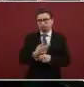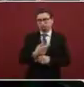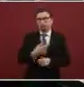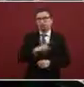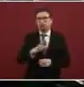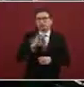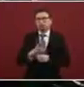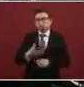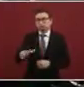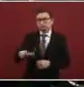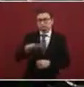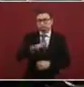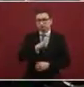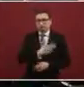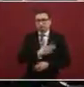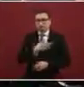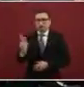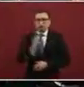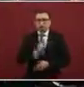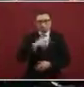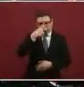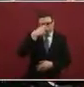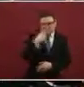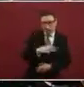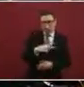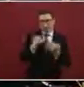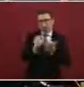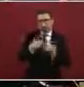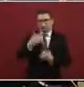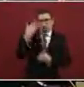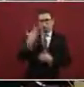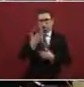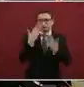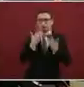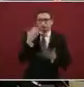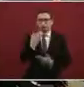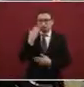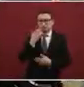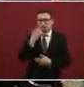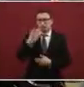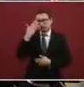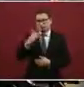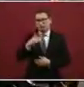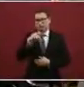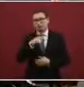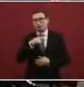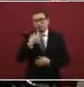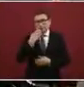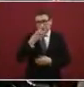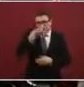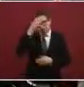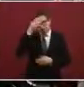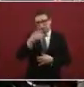como la historia de México también. Yo estudié en el Colegio de México, la Casa de España en México, y llevábamos